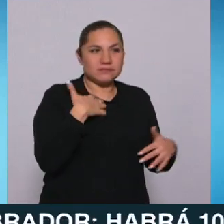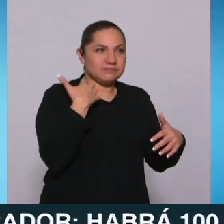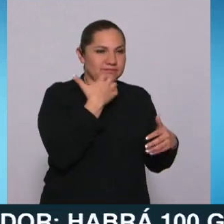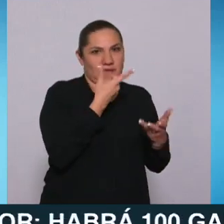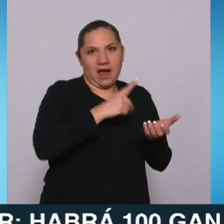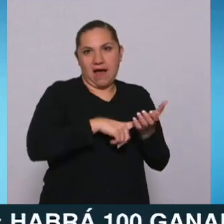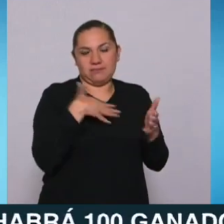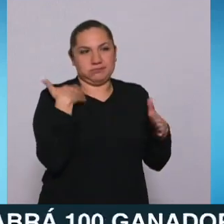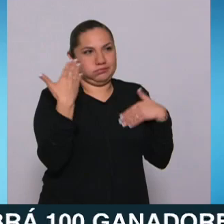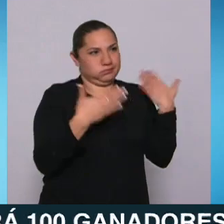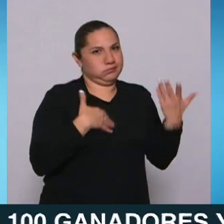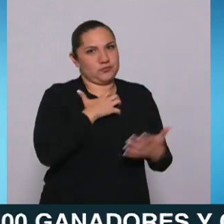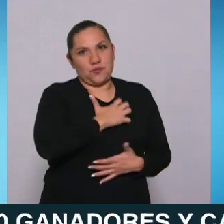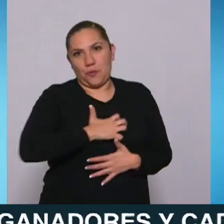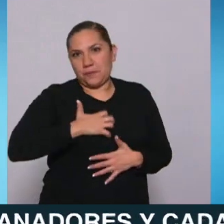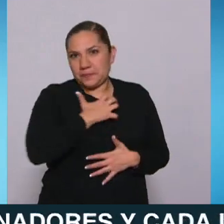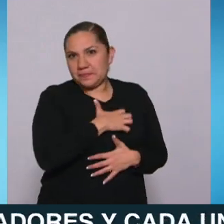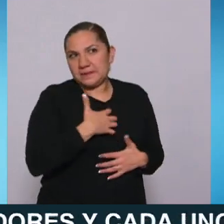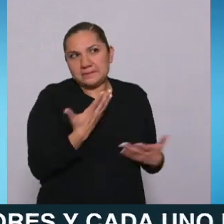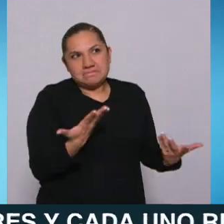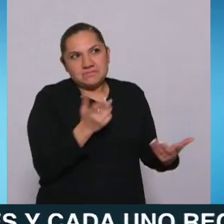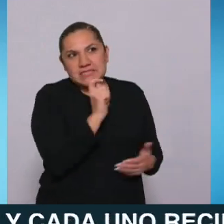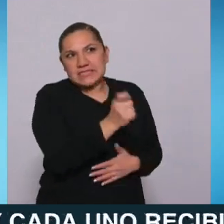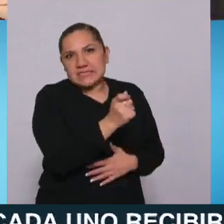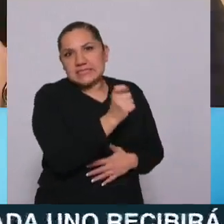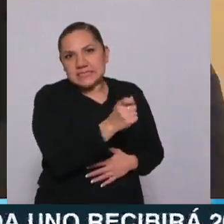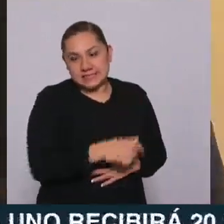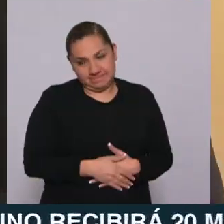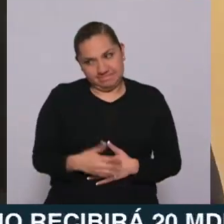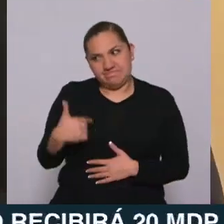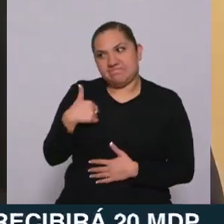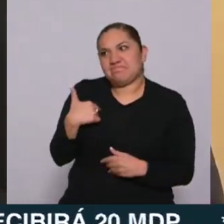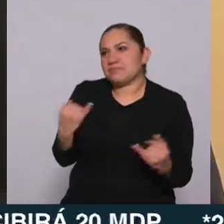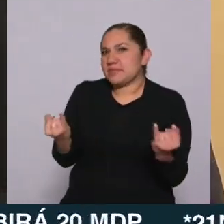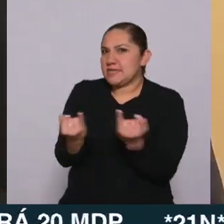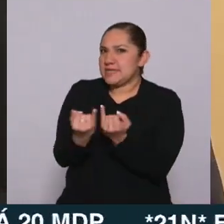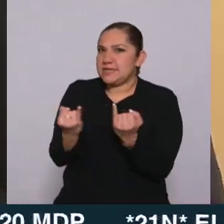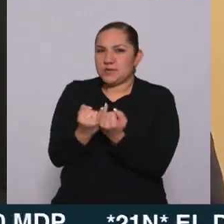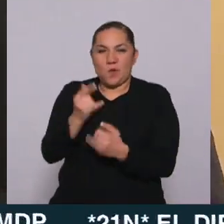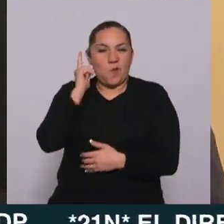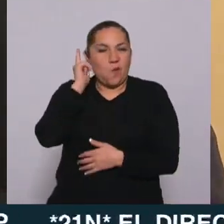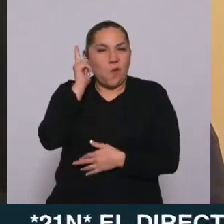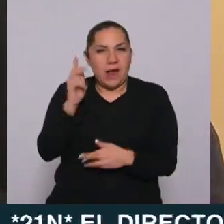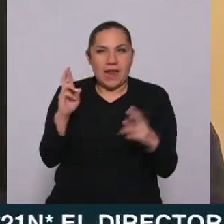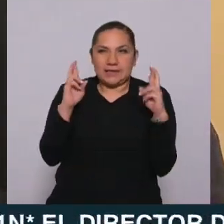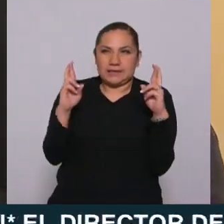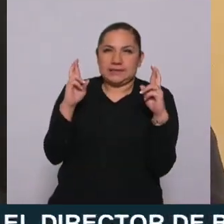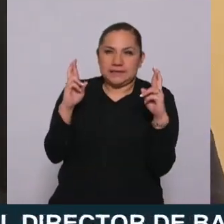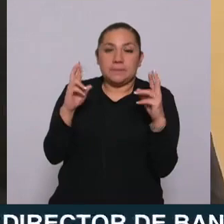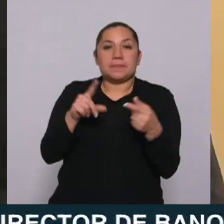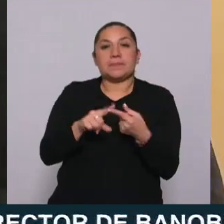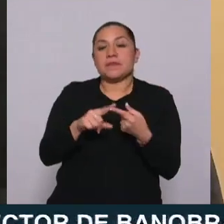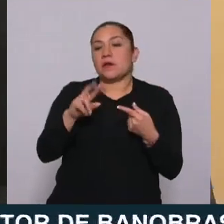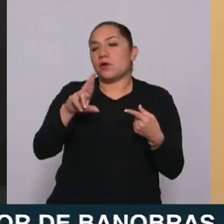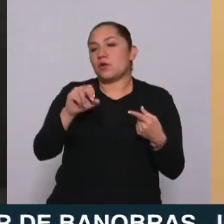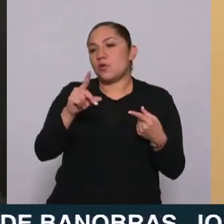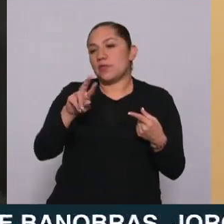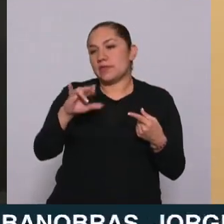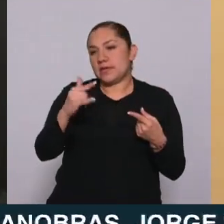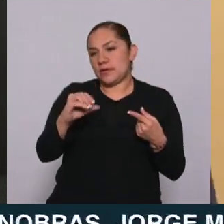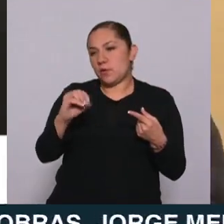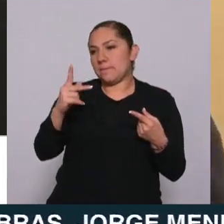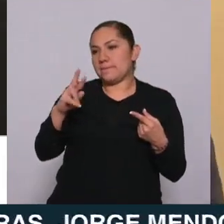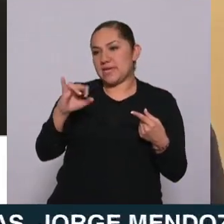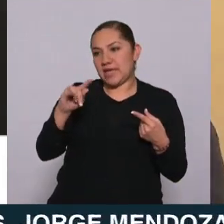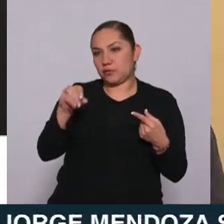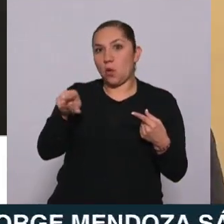Ay, pues a mí también me gustaría saberlo. Yo estoy con los deditos cruzados para que así suceda. Tenemos a Rodrigo Prieto, nominado por